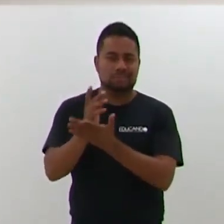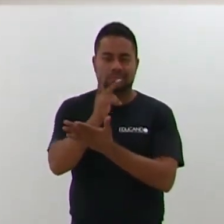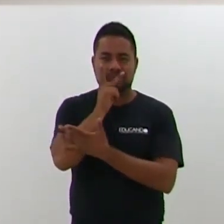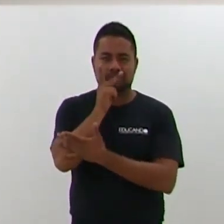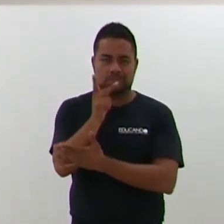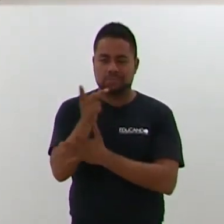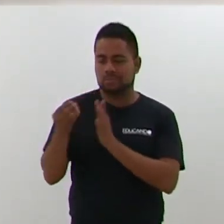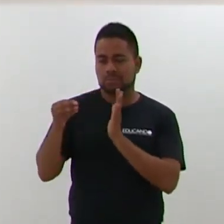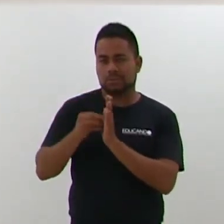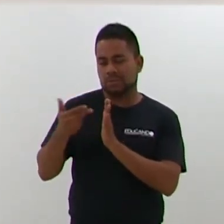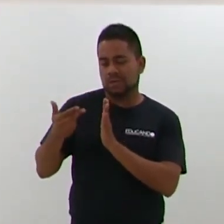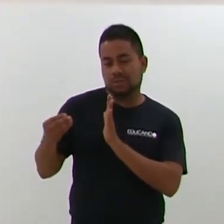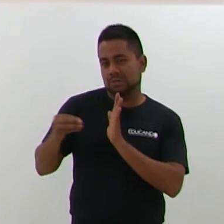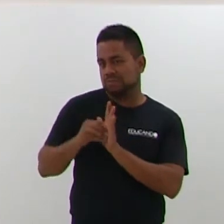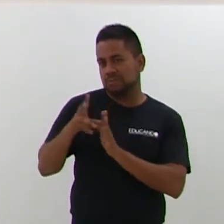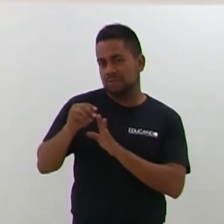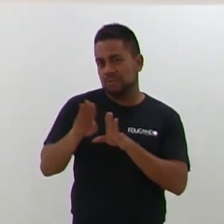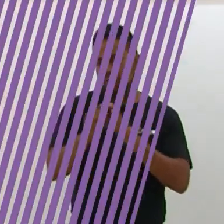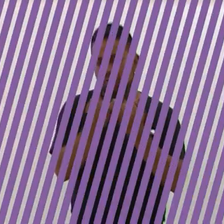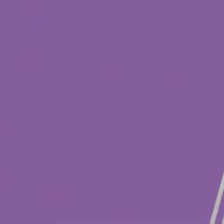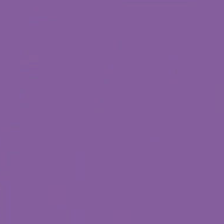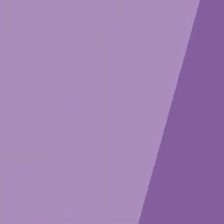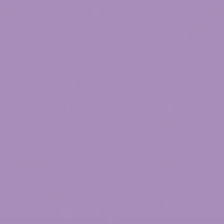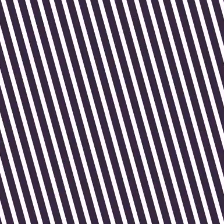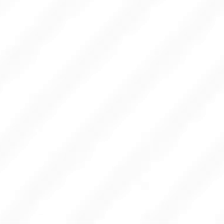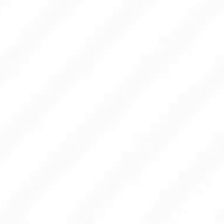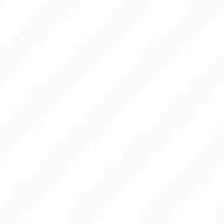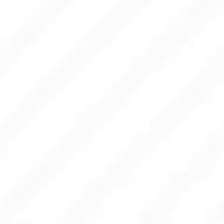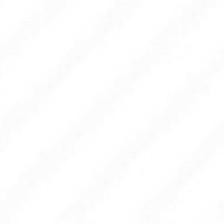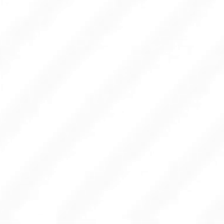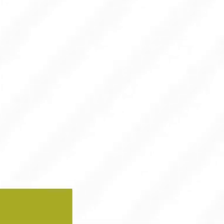ponerle H como hermosa o hermana.